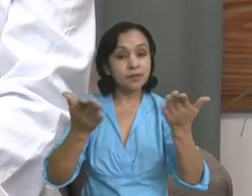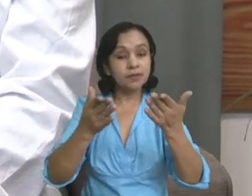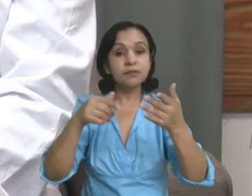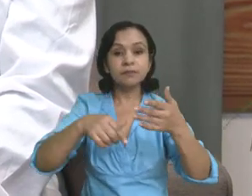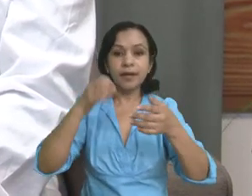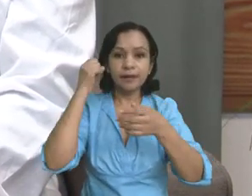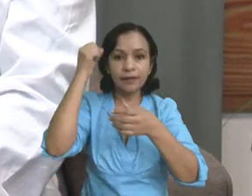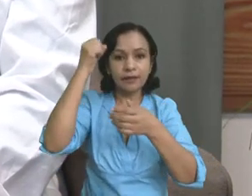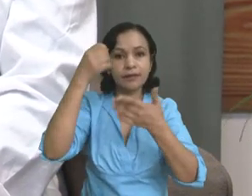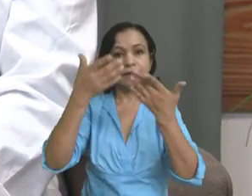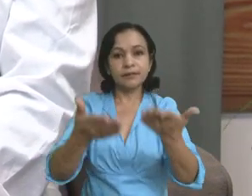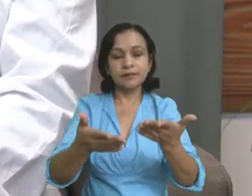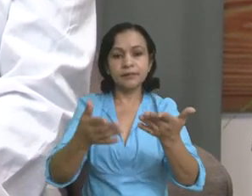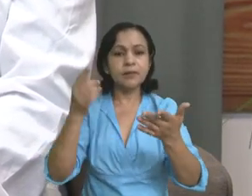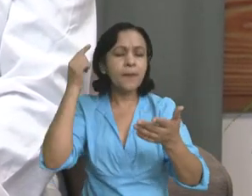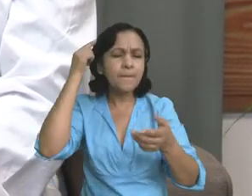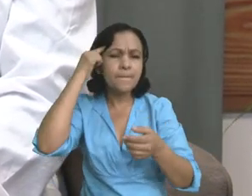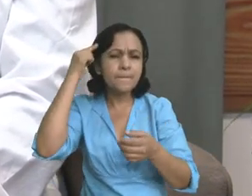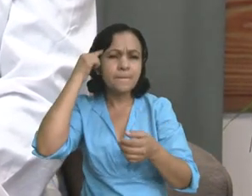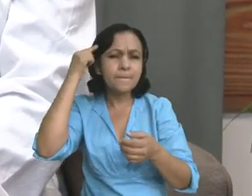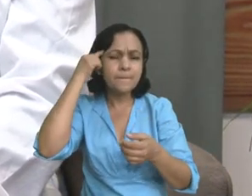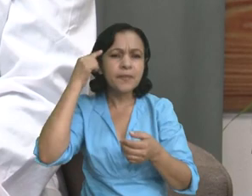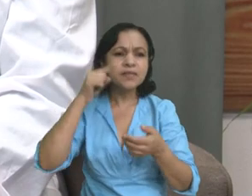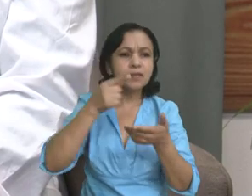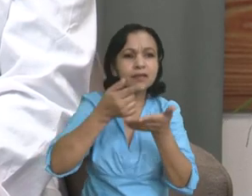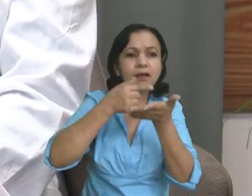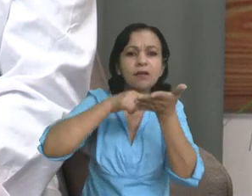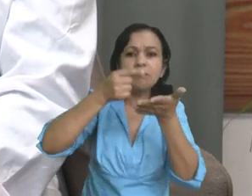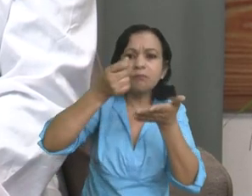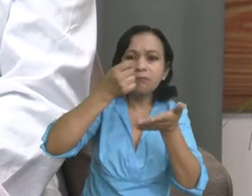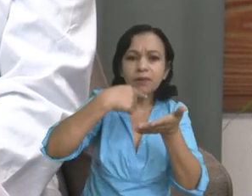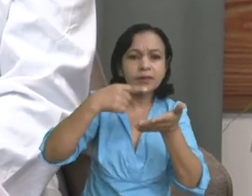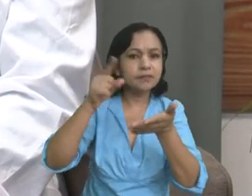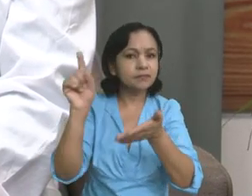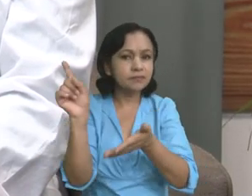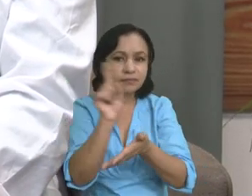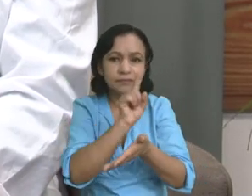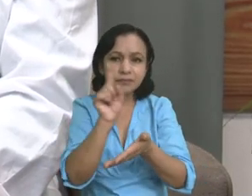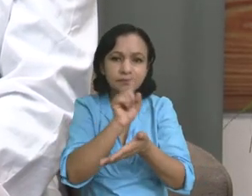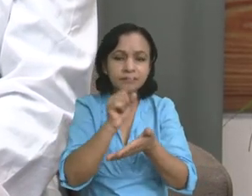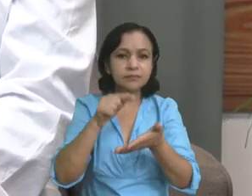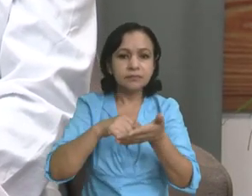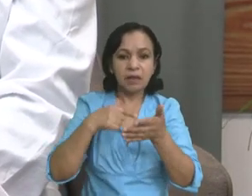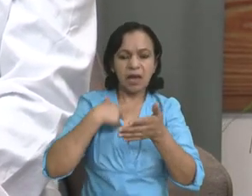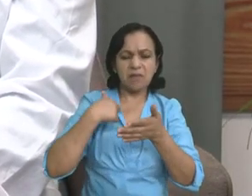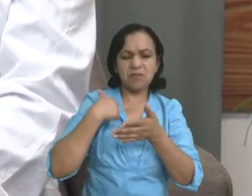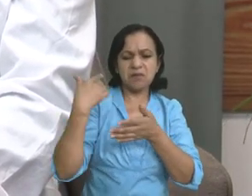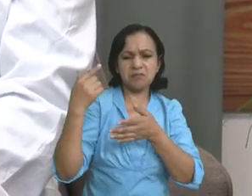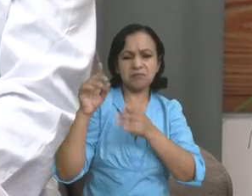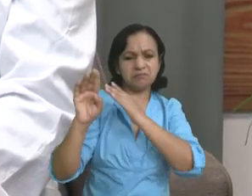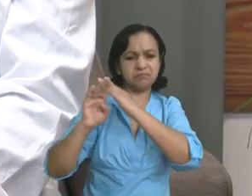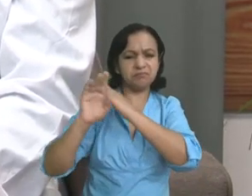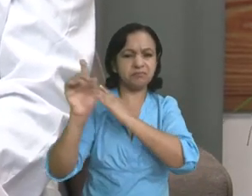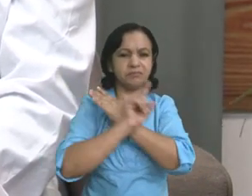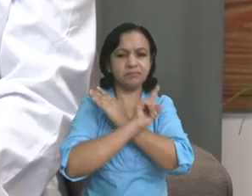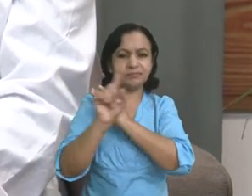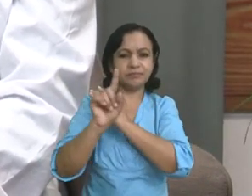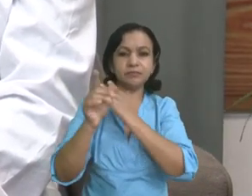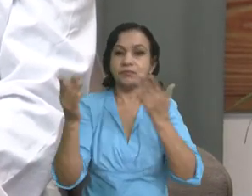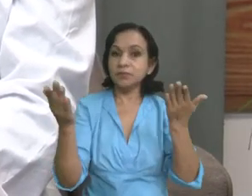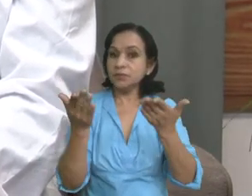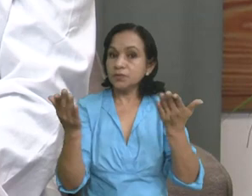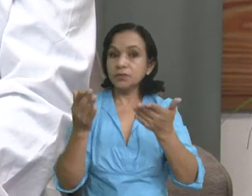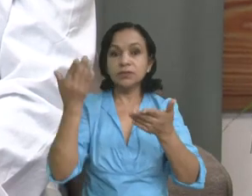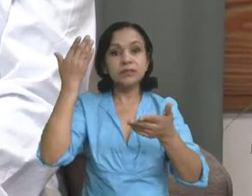juego. No pensar solamente en los tratamientos, no pensar solamente en que no me toca. Somos latinos y